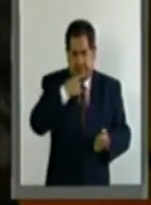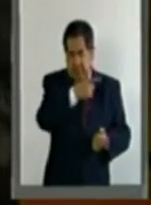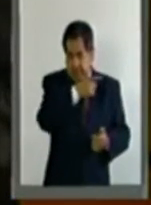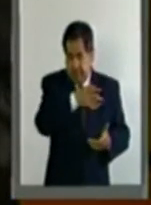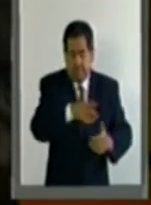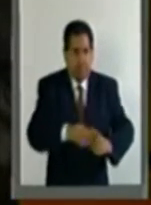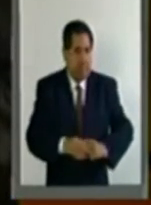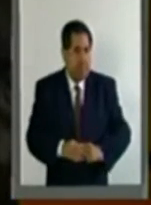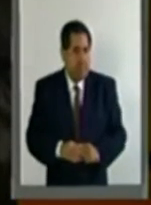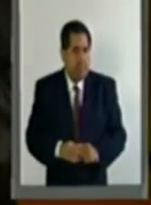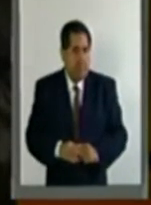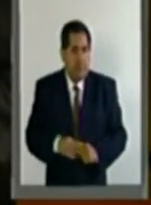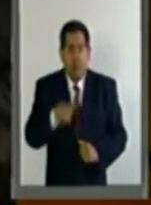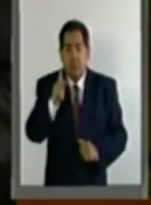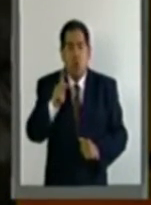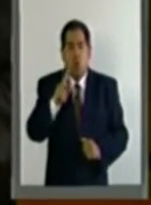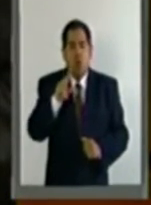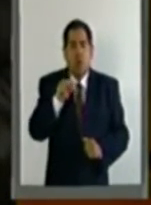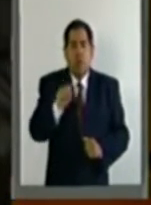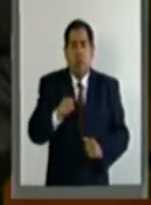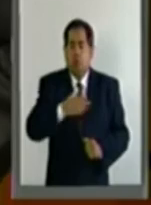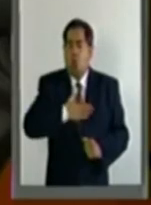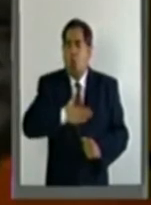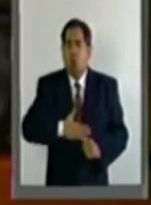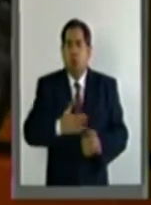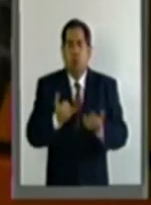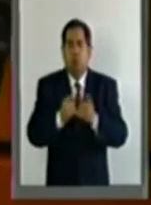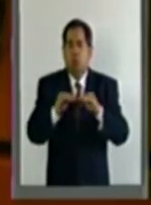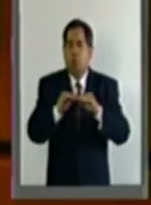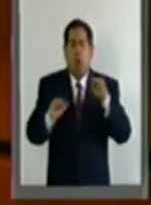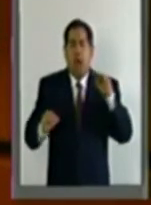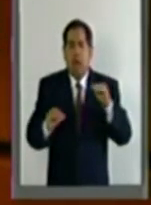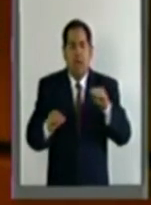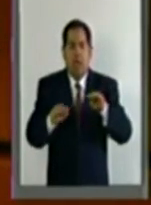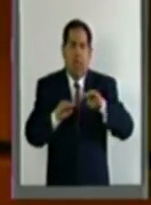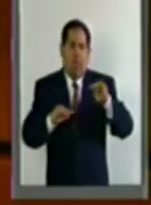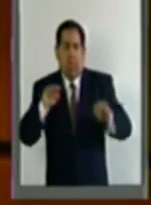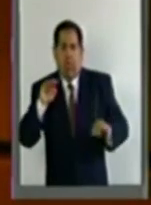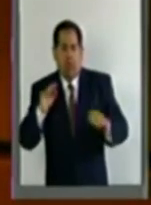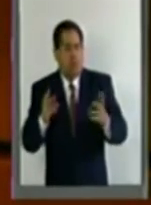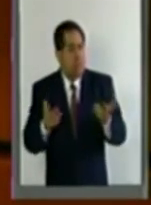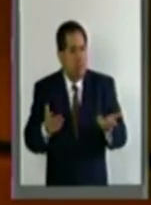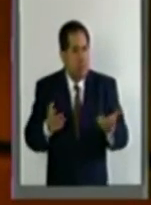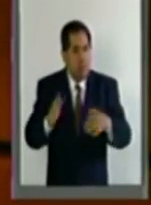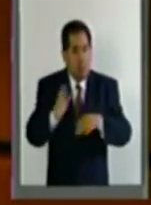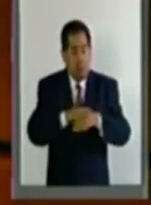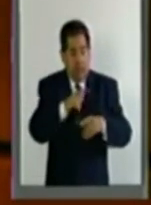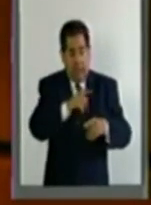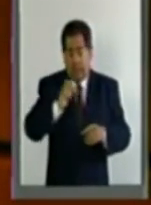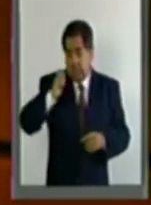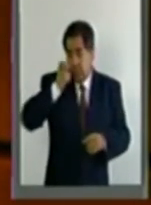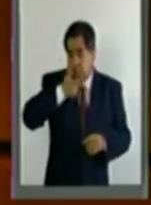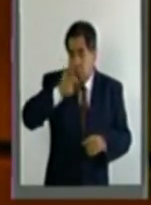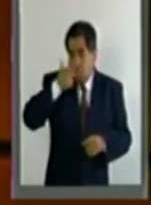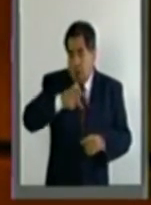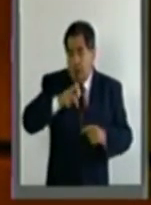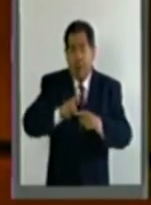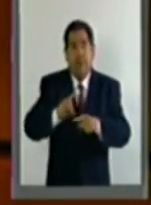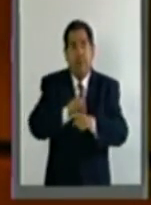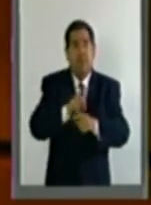cuencas. Pero no es justo, no es equitativo, porque a Chihuahua